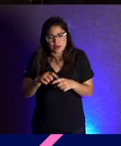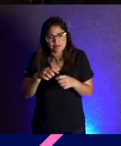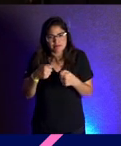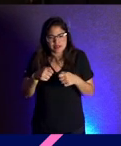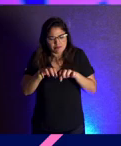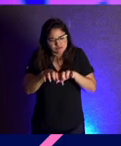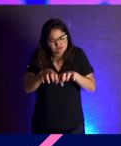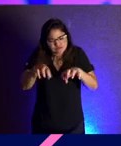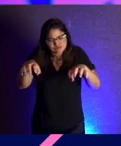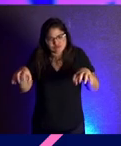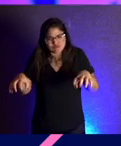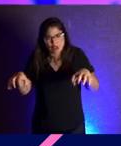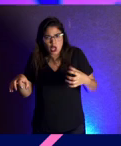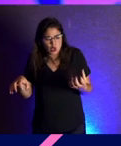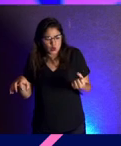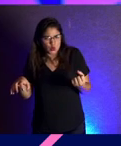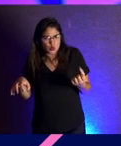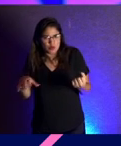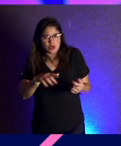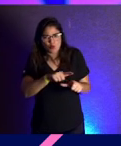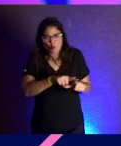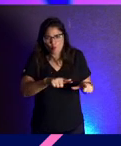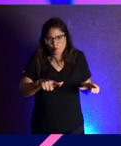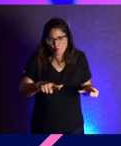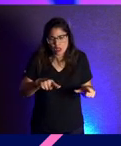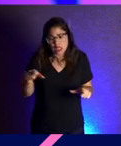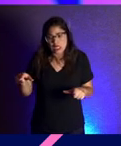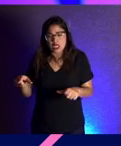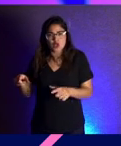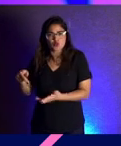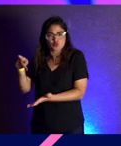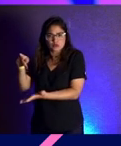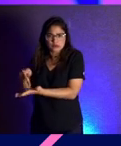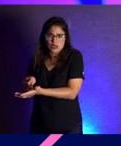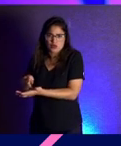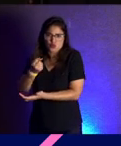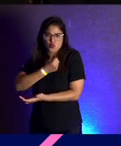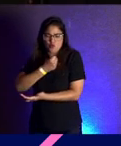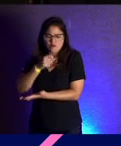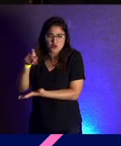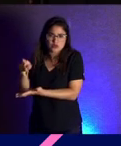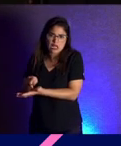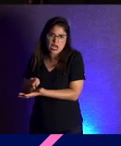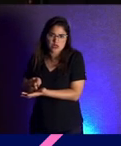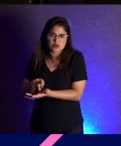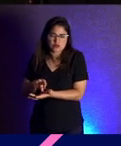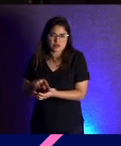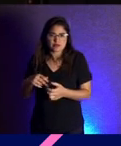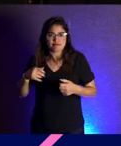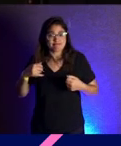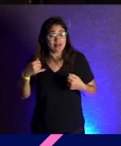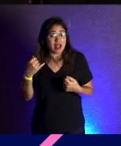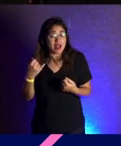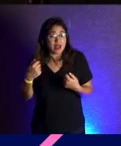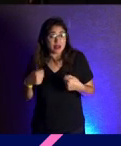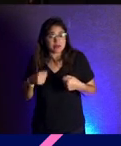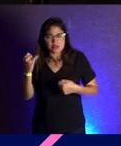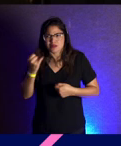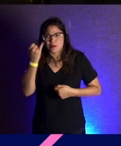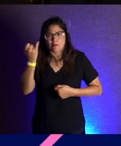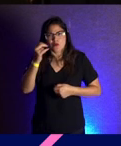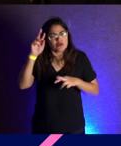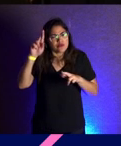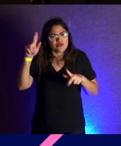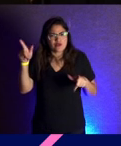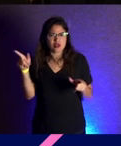realmente es dada y una cifra que es precisa. Y es importante entender la diferencia. Variante es un elemento para entender la